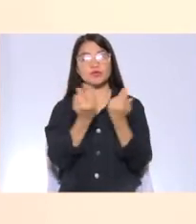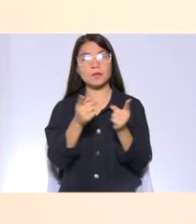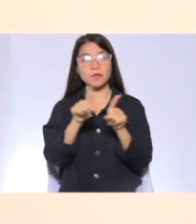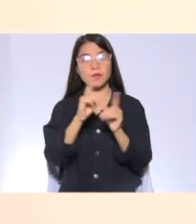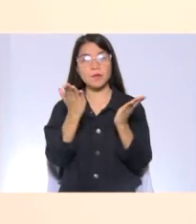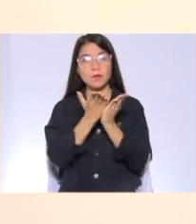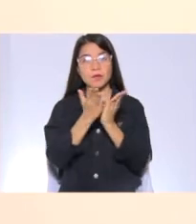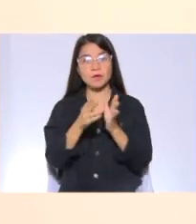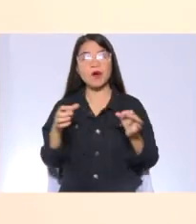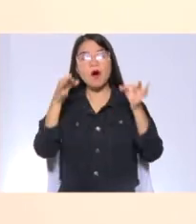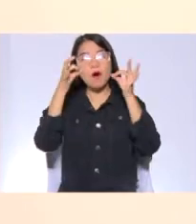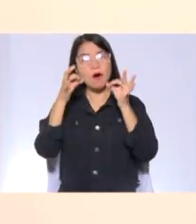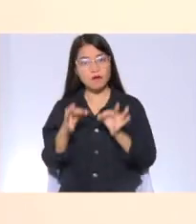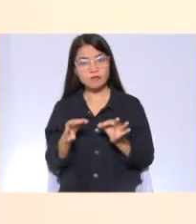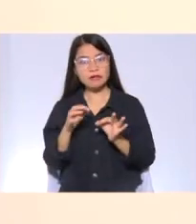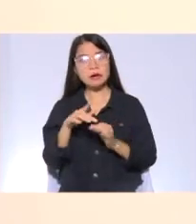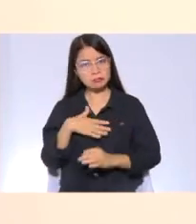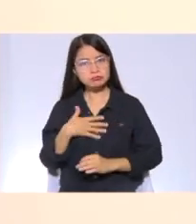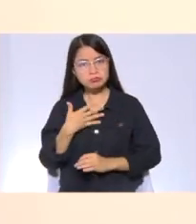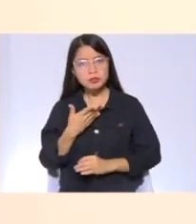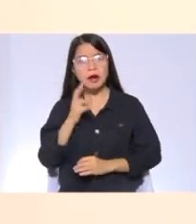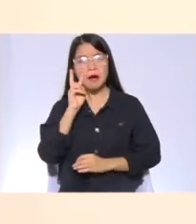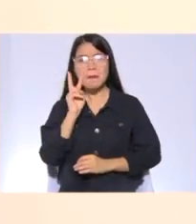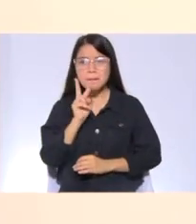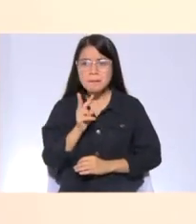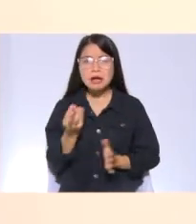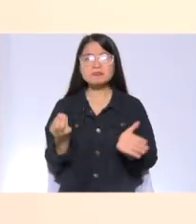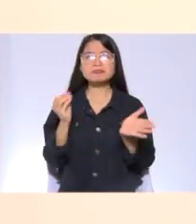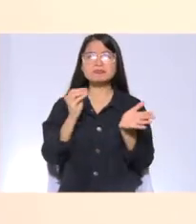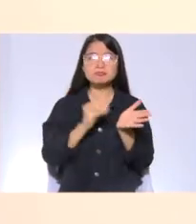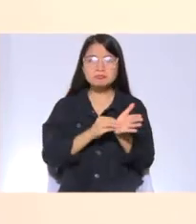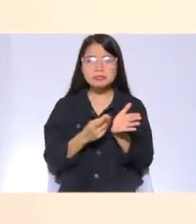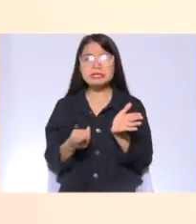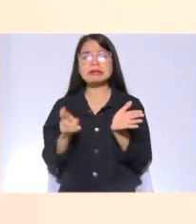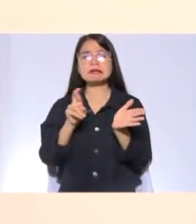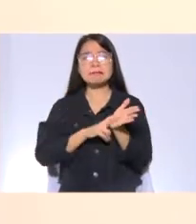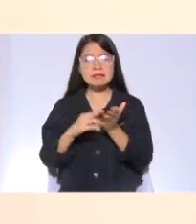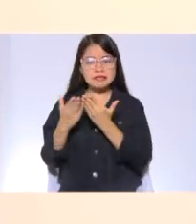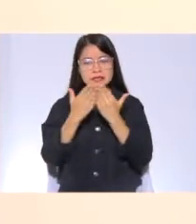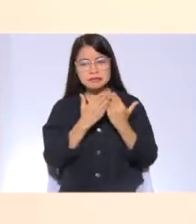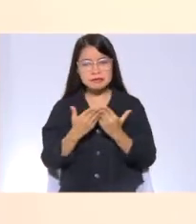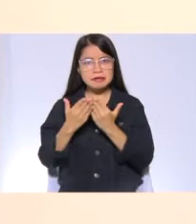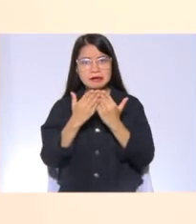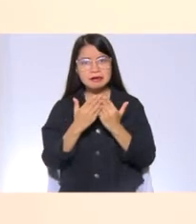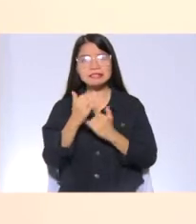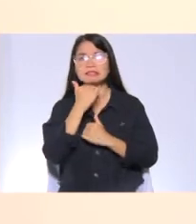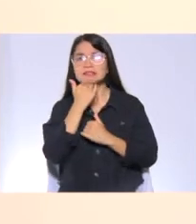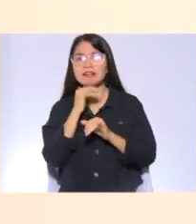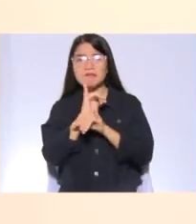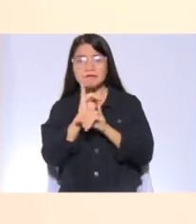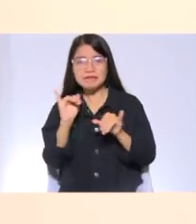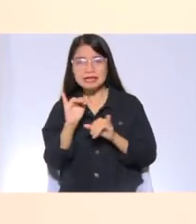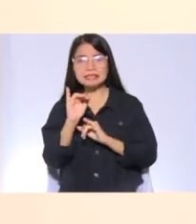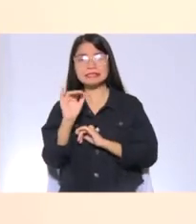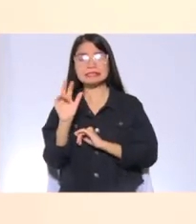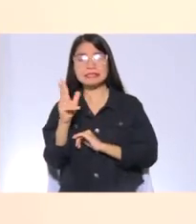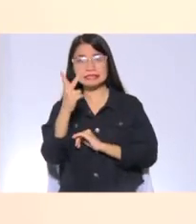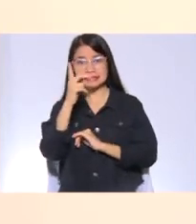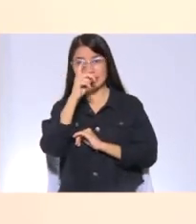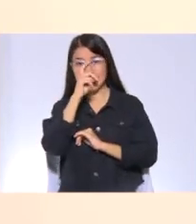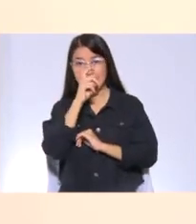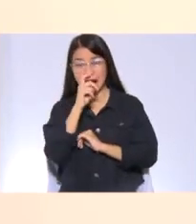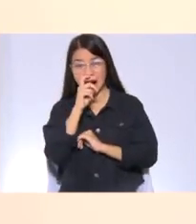para que allí puedan ver todos estos programas y puedan culminar este tercer momento del año escolar 2020